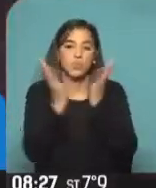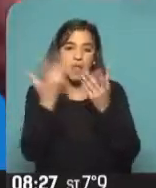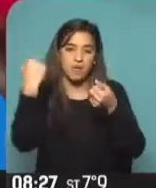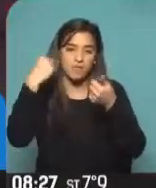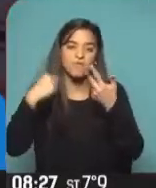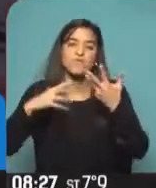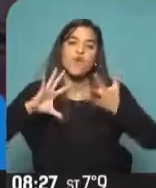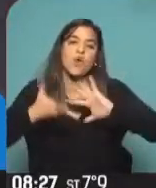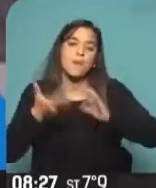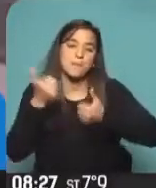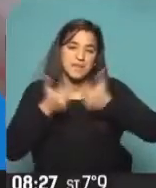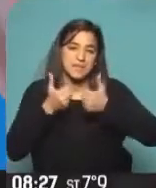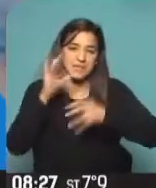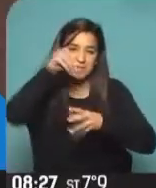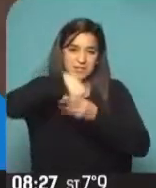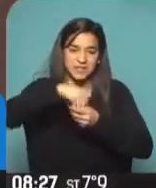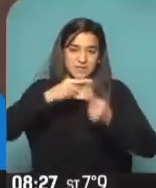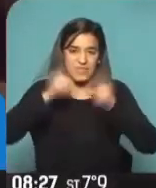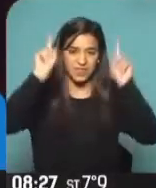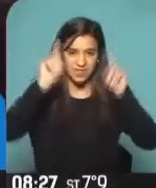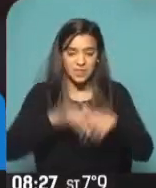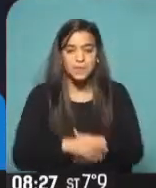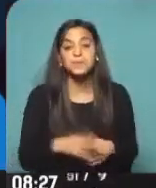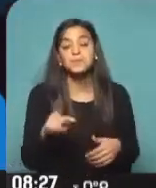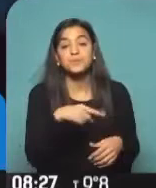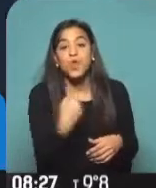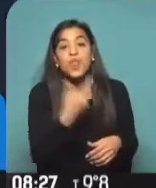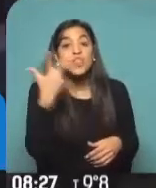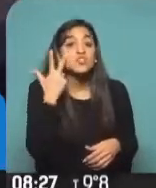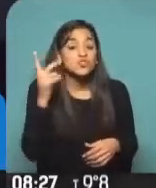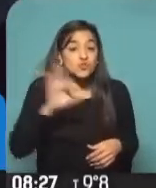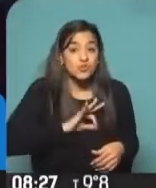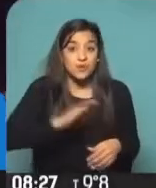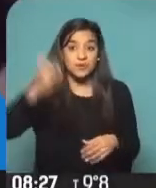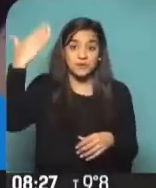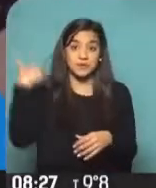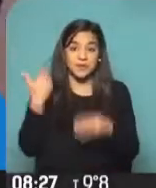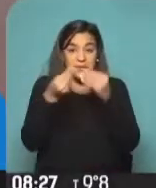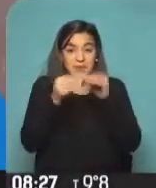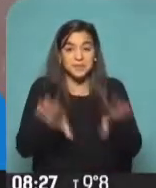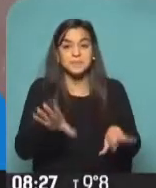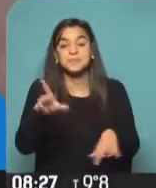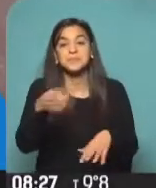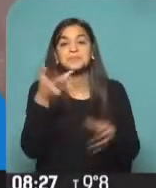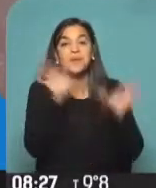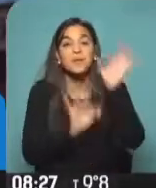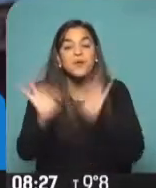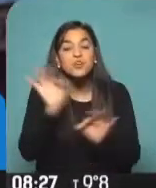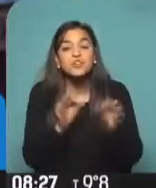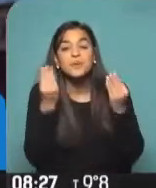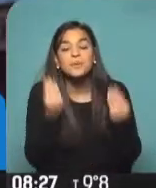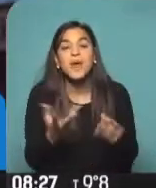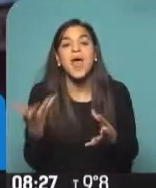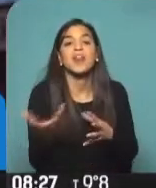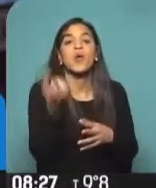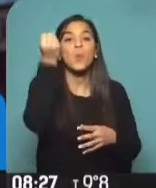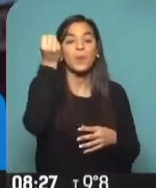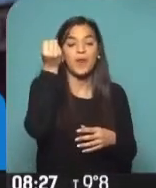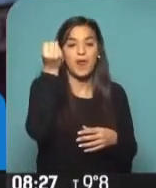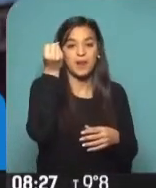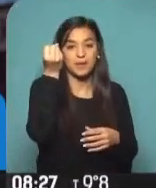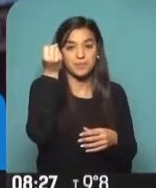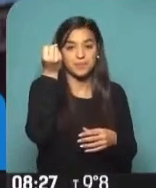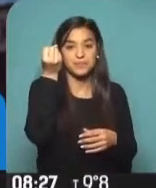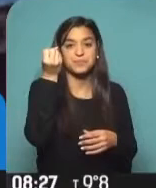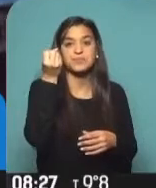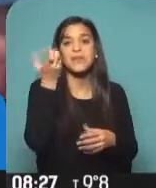formas de participar nosotros hace 18 años empezamos este proyecto a los efectos de recuperar todos